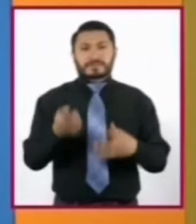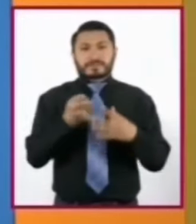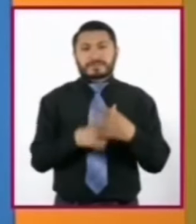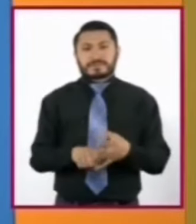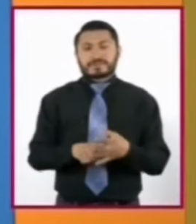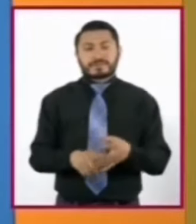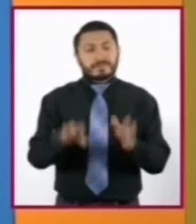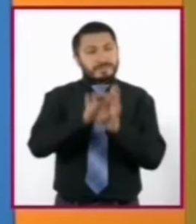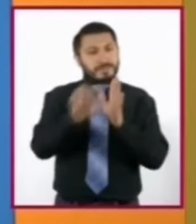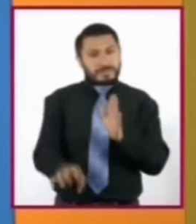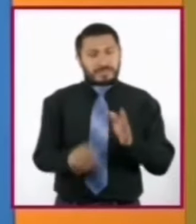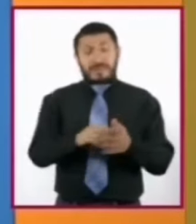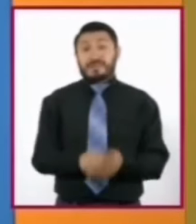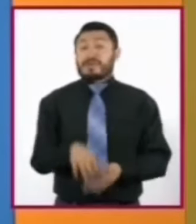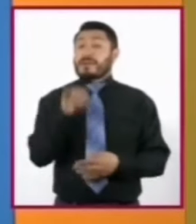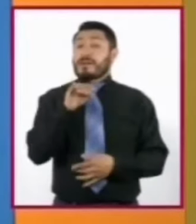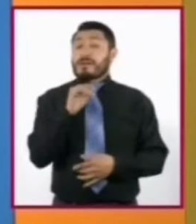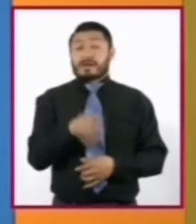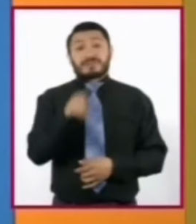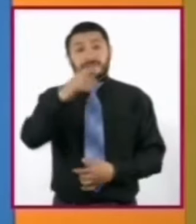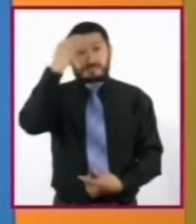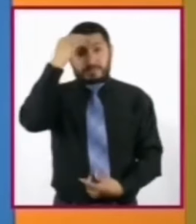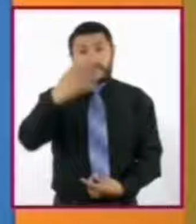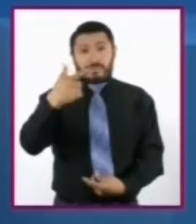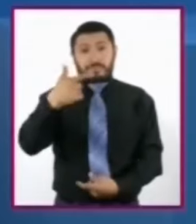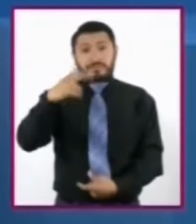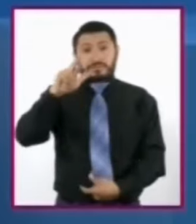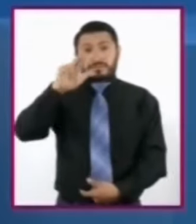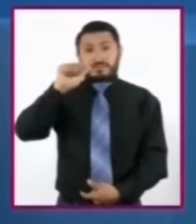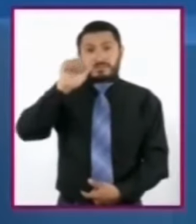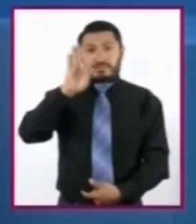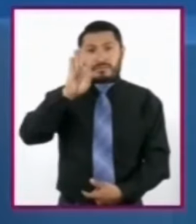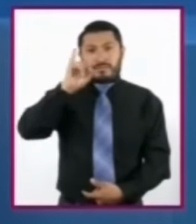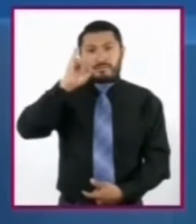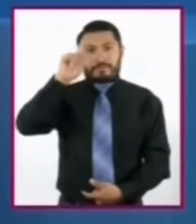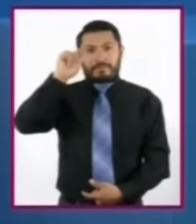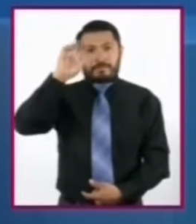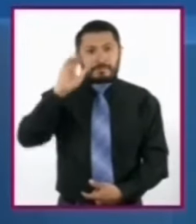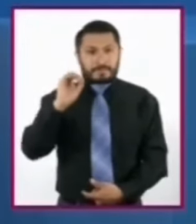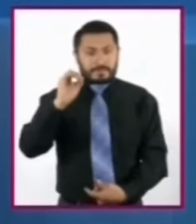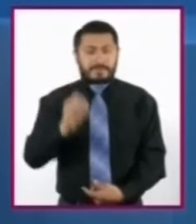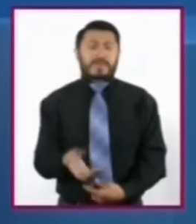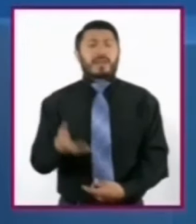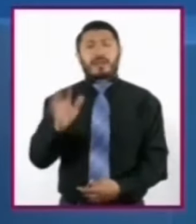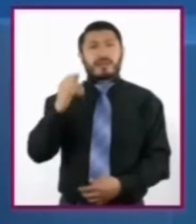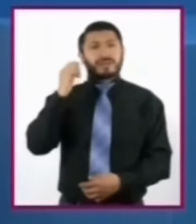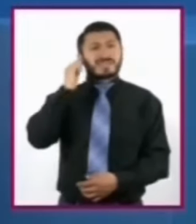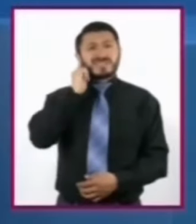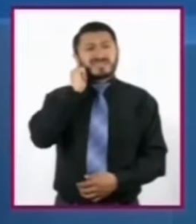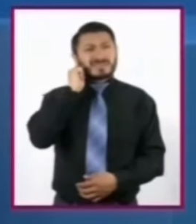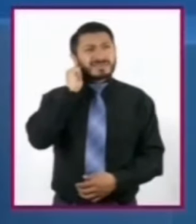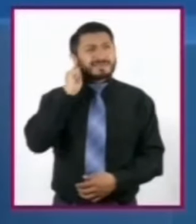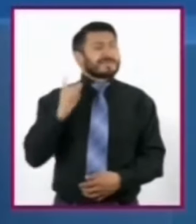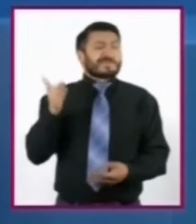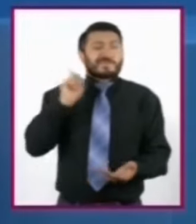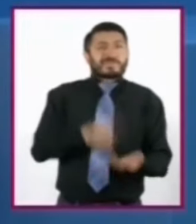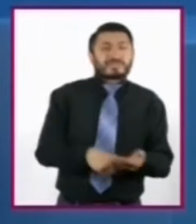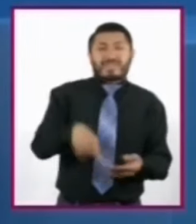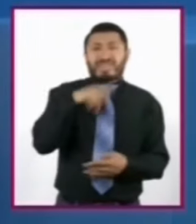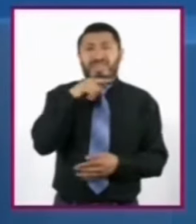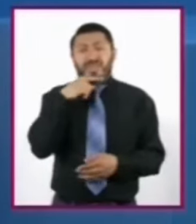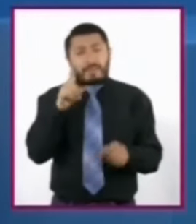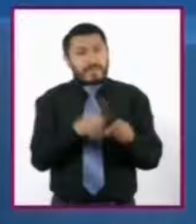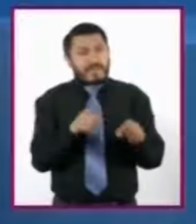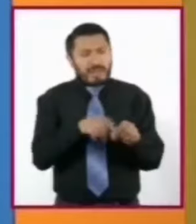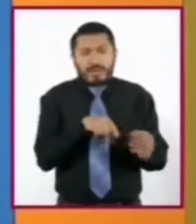un ejemplo. Enrique, ¿conoces el grafito? Ay. ¿Es lo que tienen adentro los lápices que es de